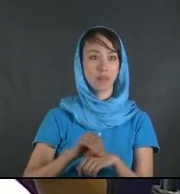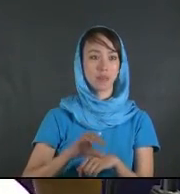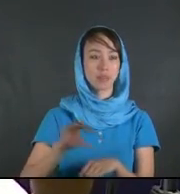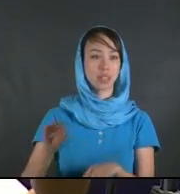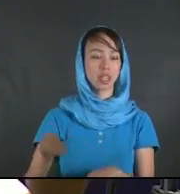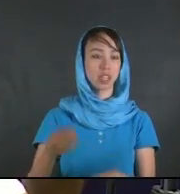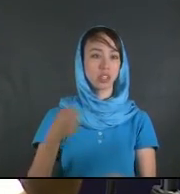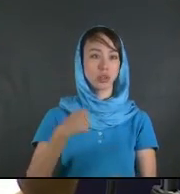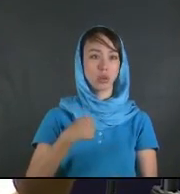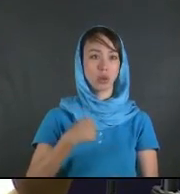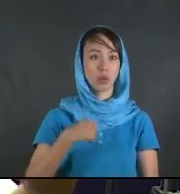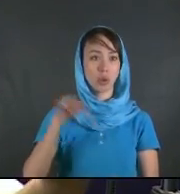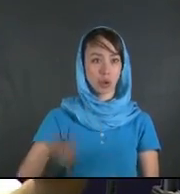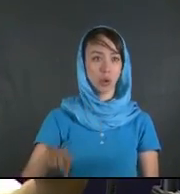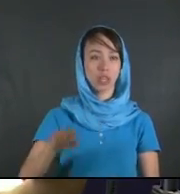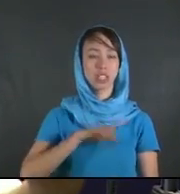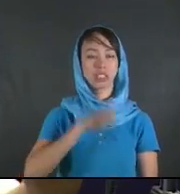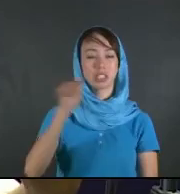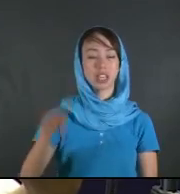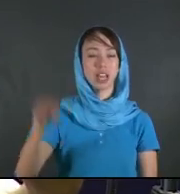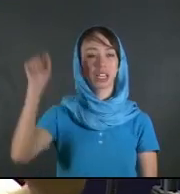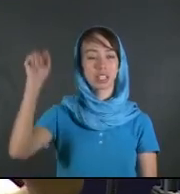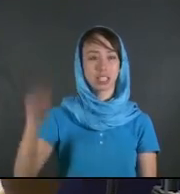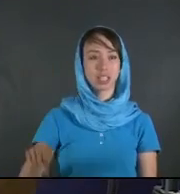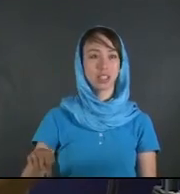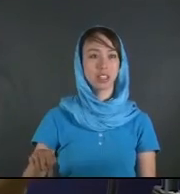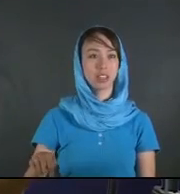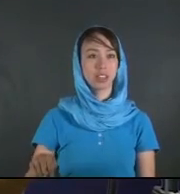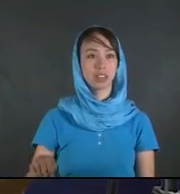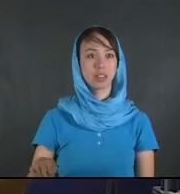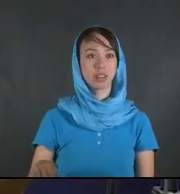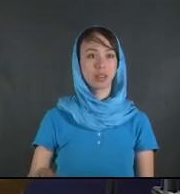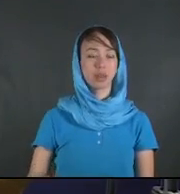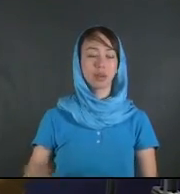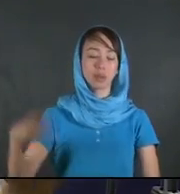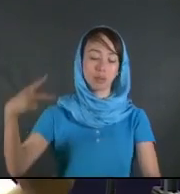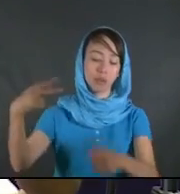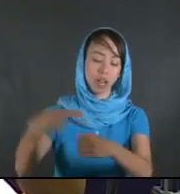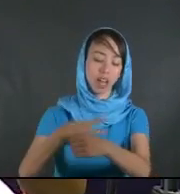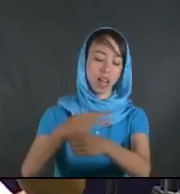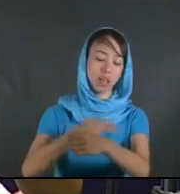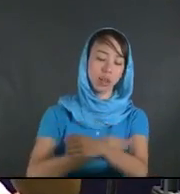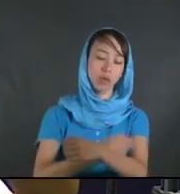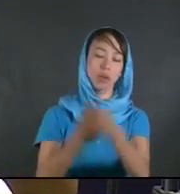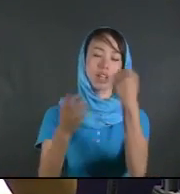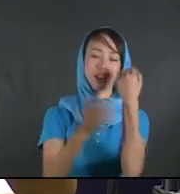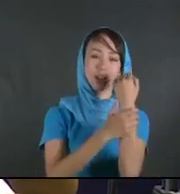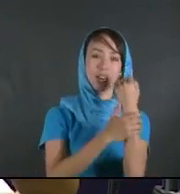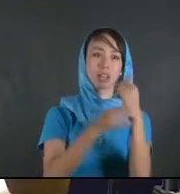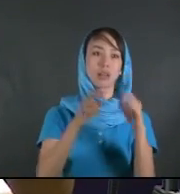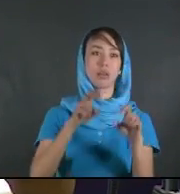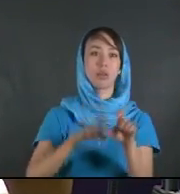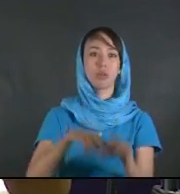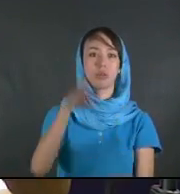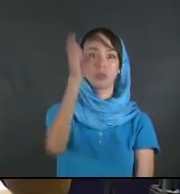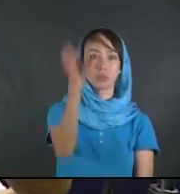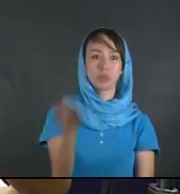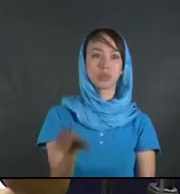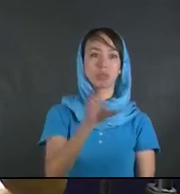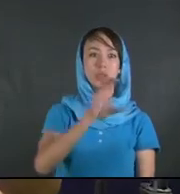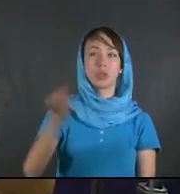permite que hoy está aquí Cordero inmolado en la